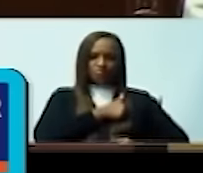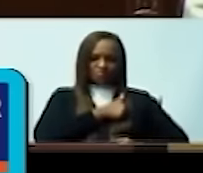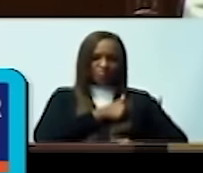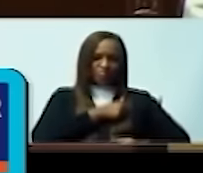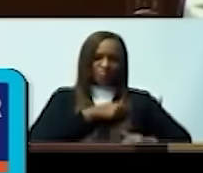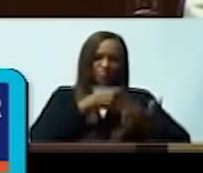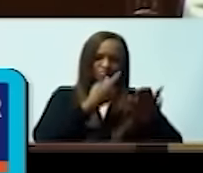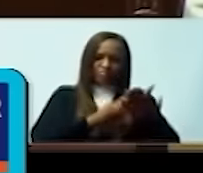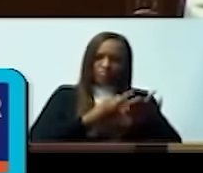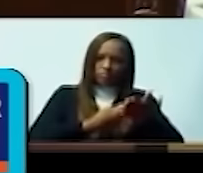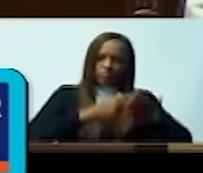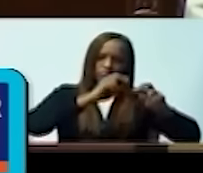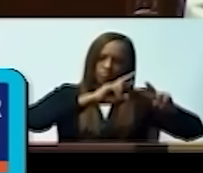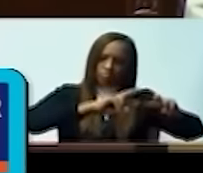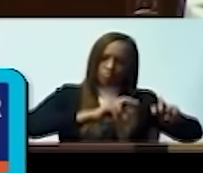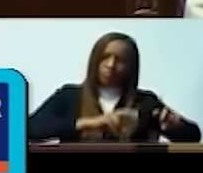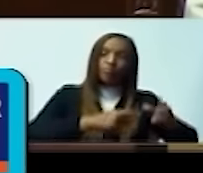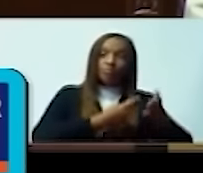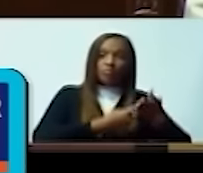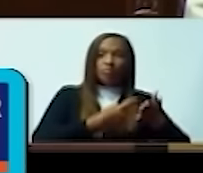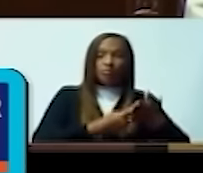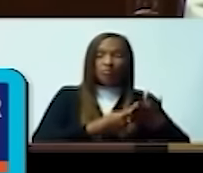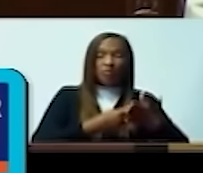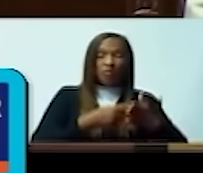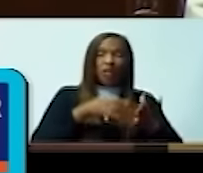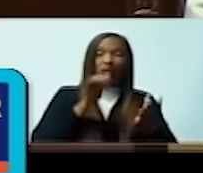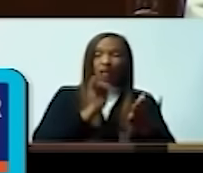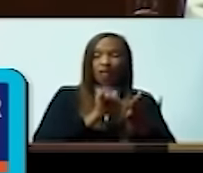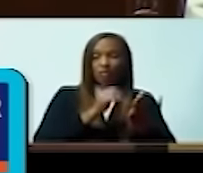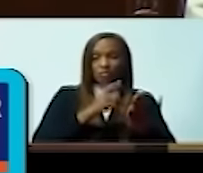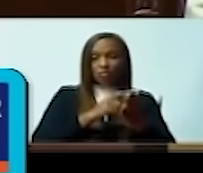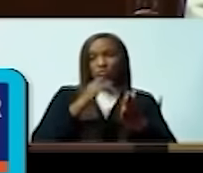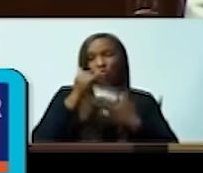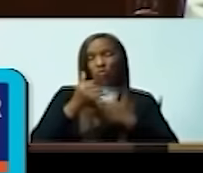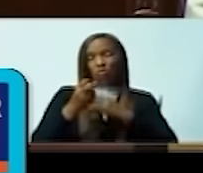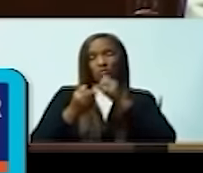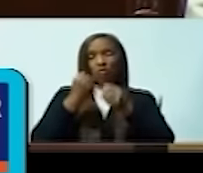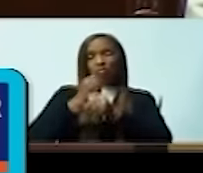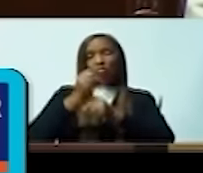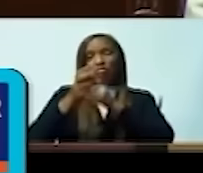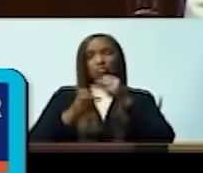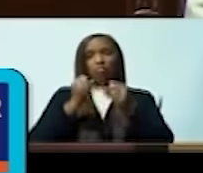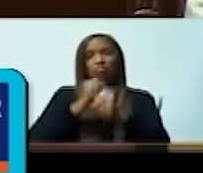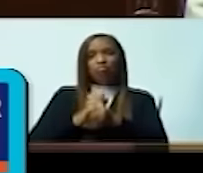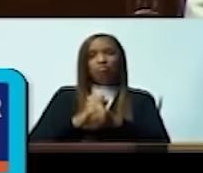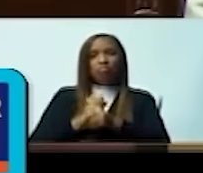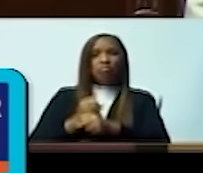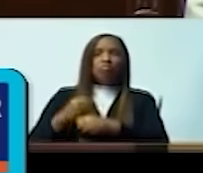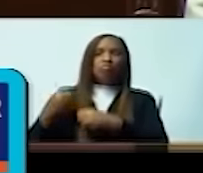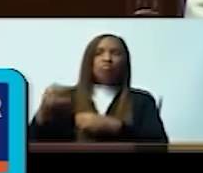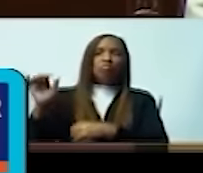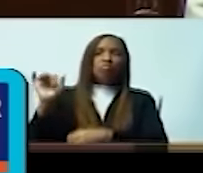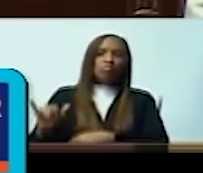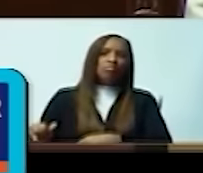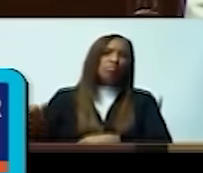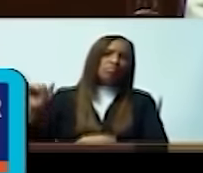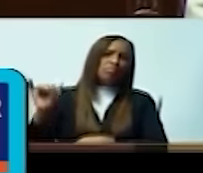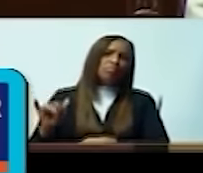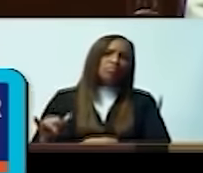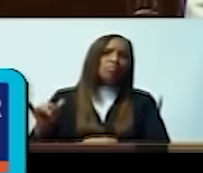Cámara. Y entonces, todavía faltan algunos detalles